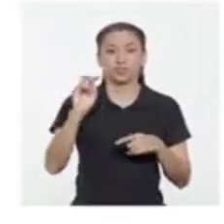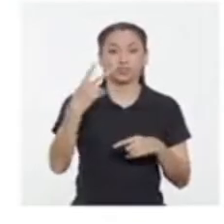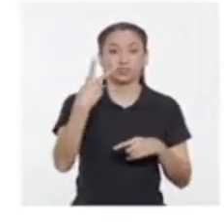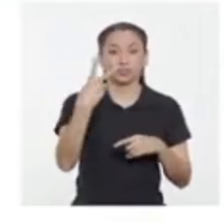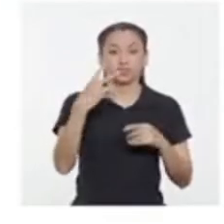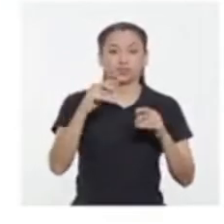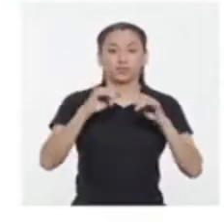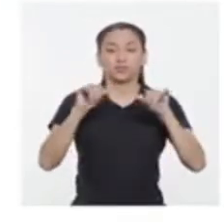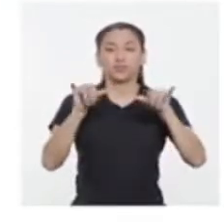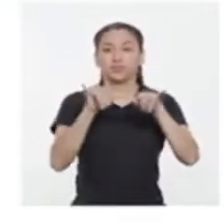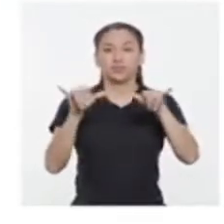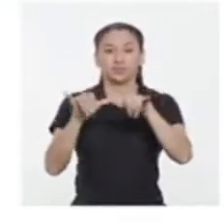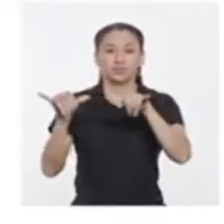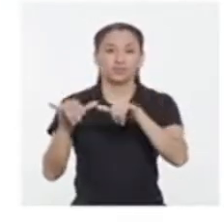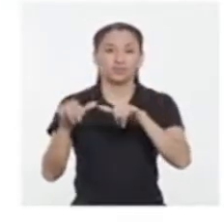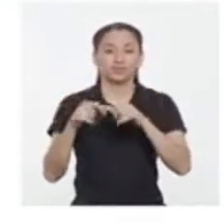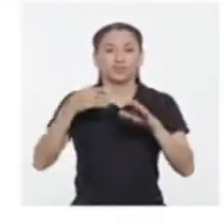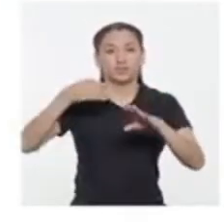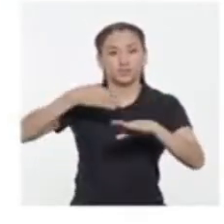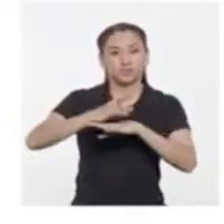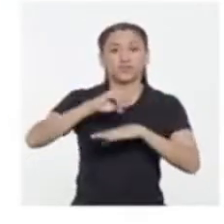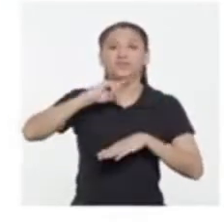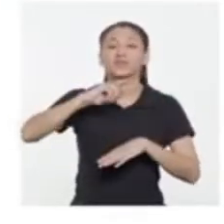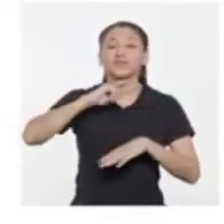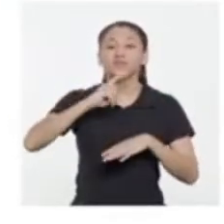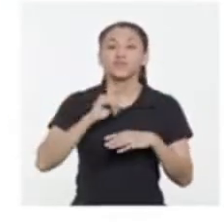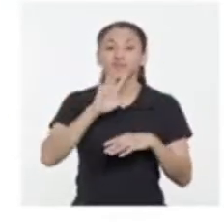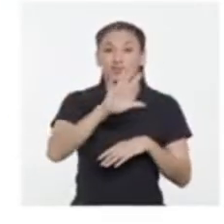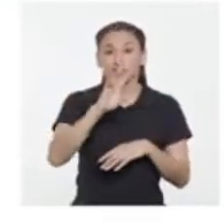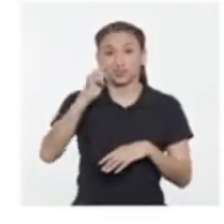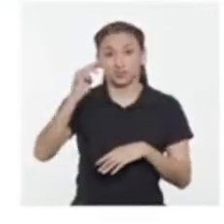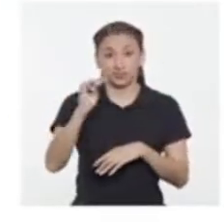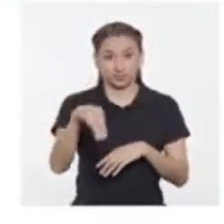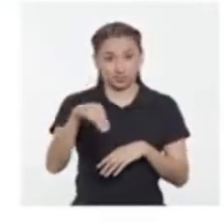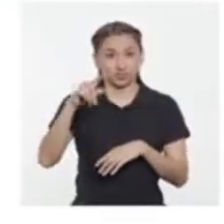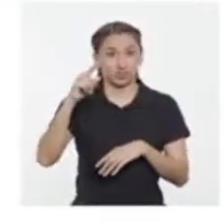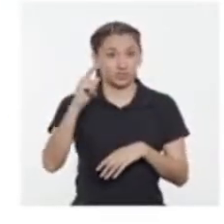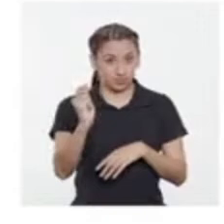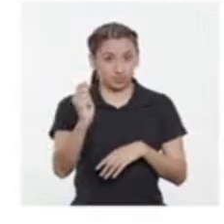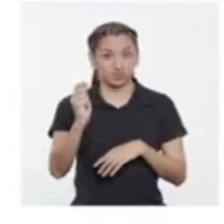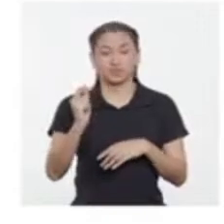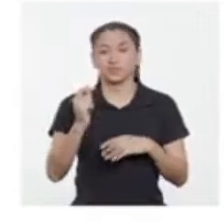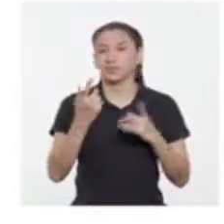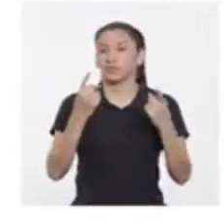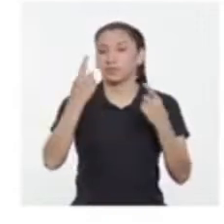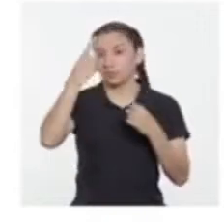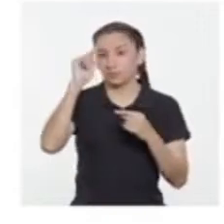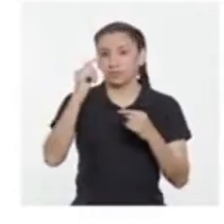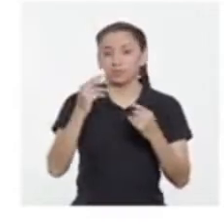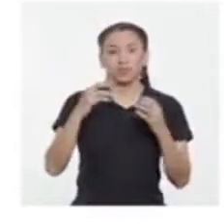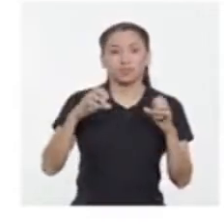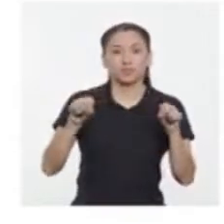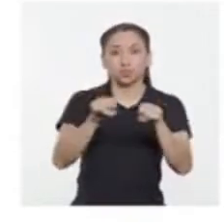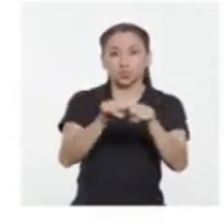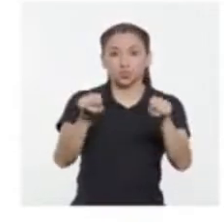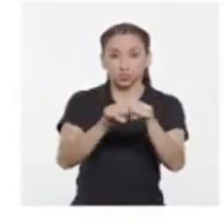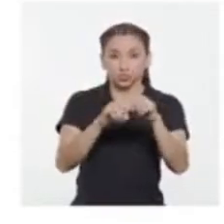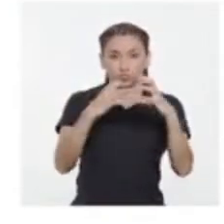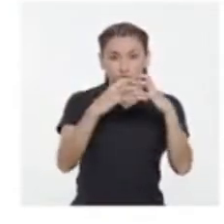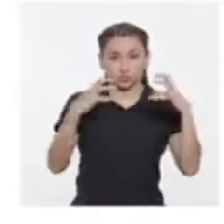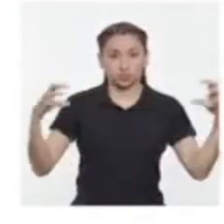Segundo, colocar varillas de fierro de 0,5 metros de largo en el perímetro para sostener los tubos de